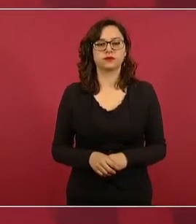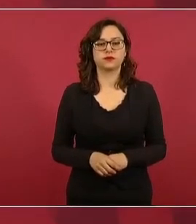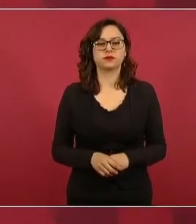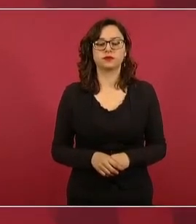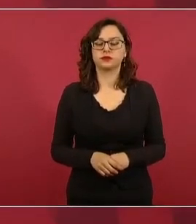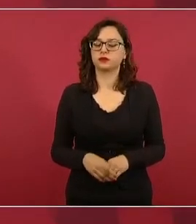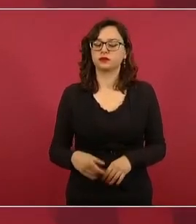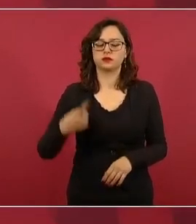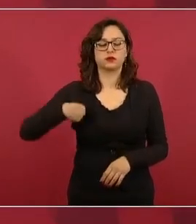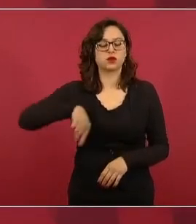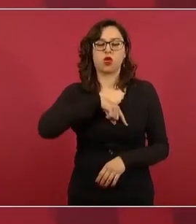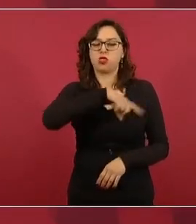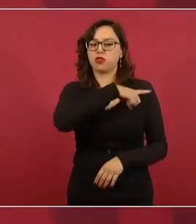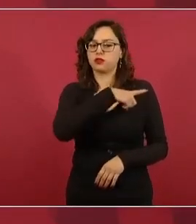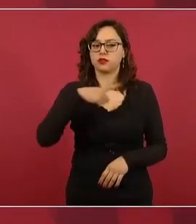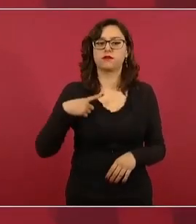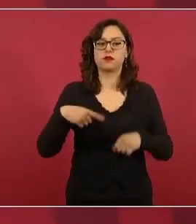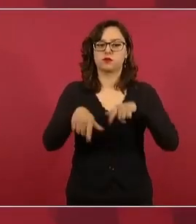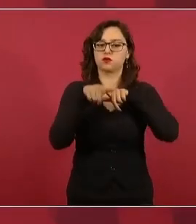seguir trabajando